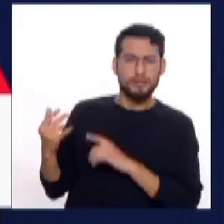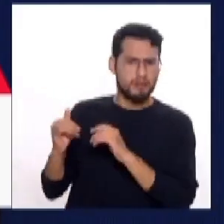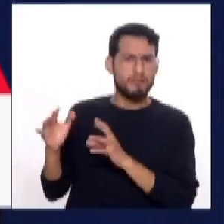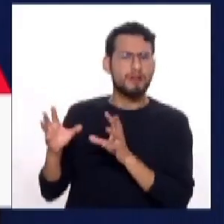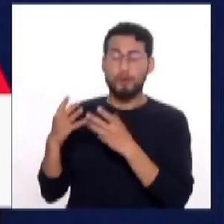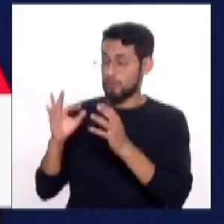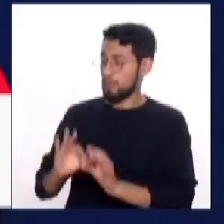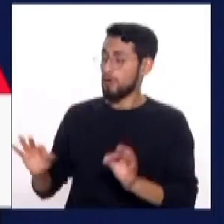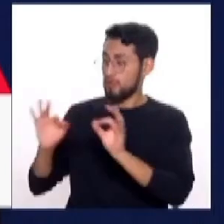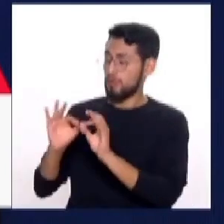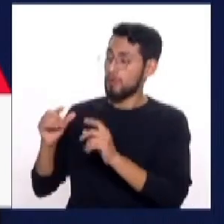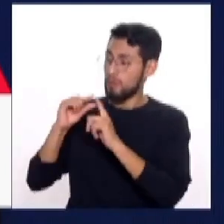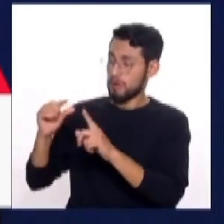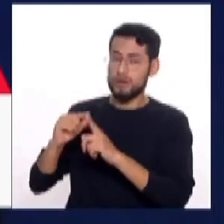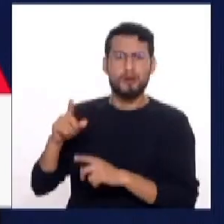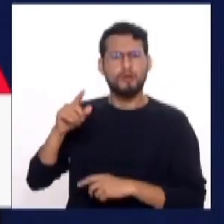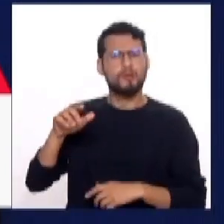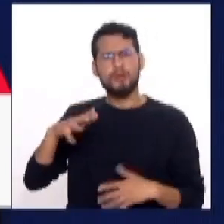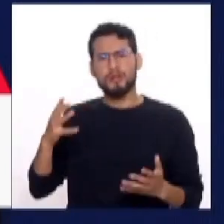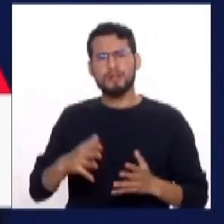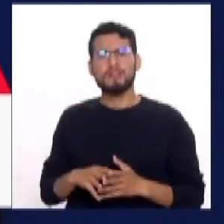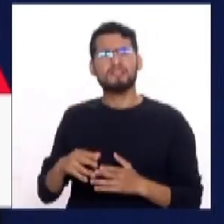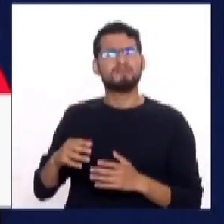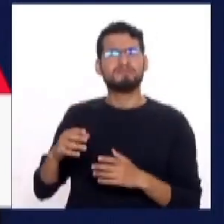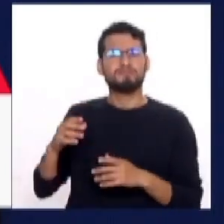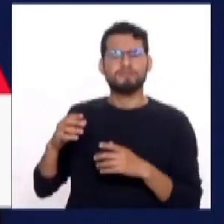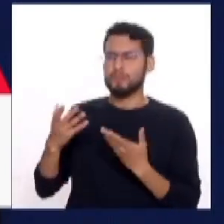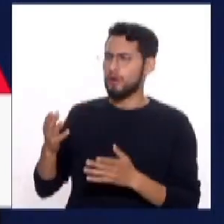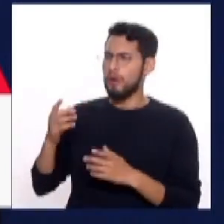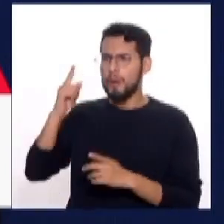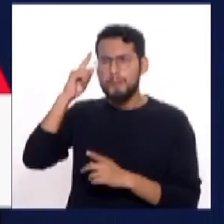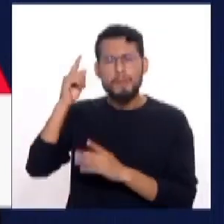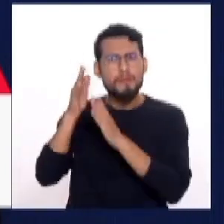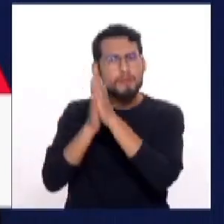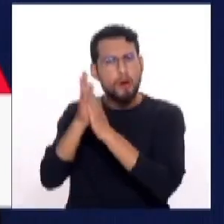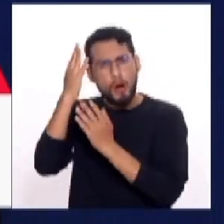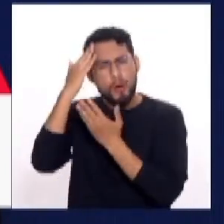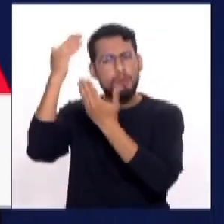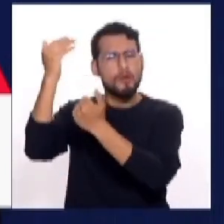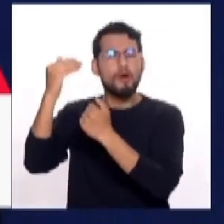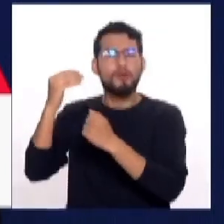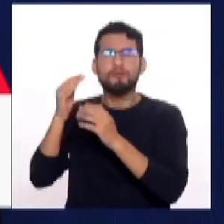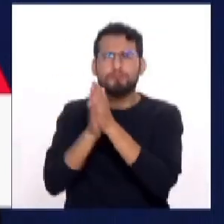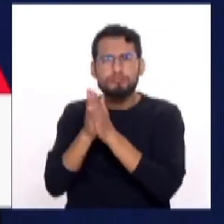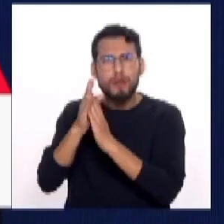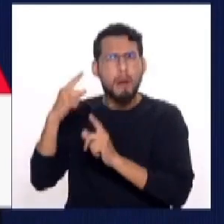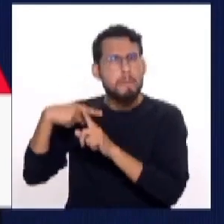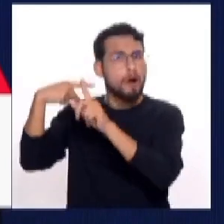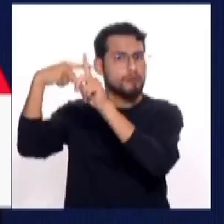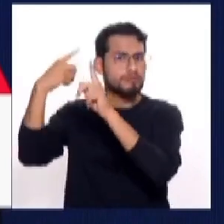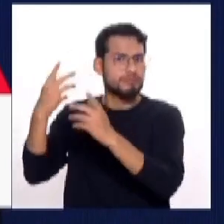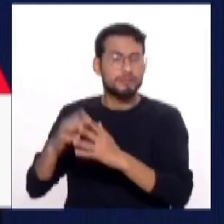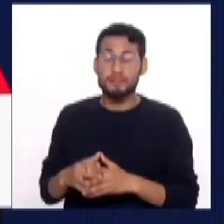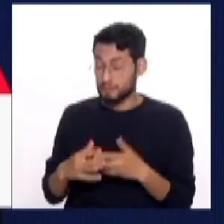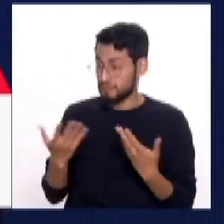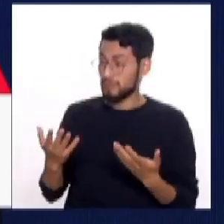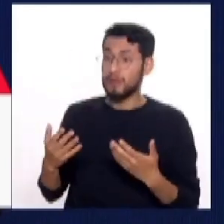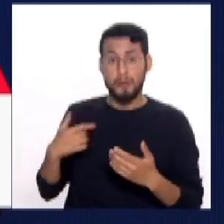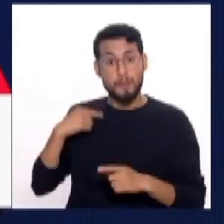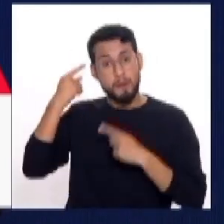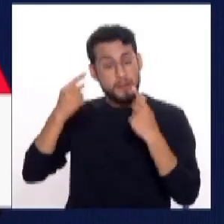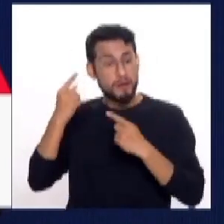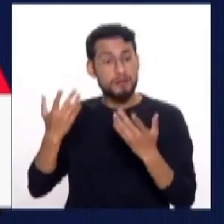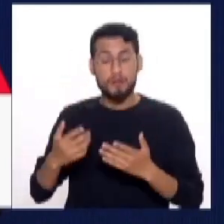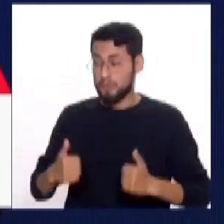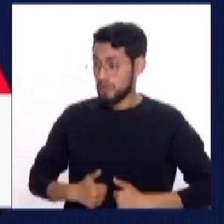fueron de mucha relevancia sobre todo la dimensión de optimismo que escuchamos y el hecho de que hayamos pensado